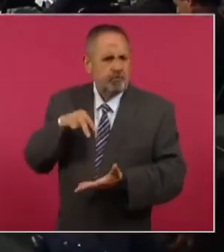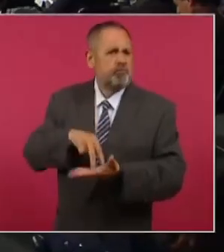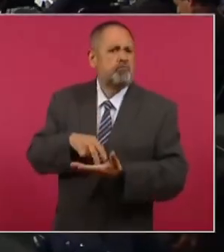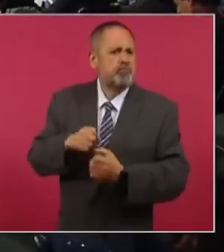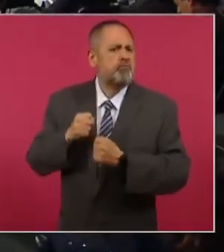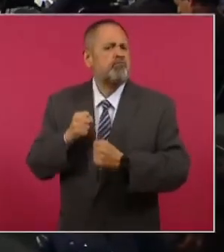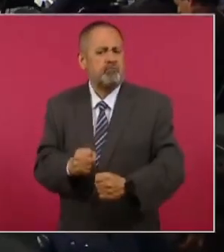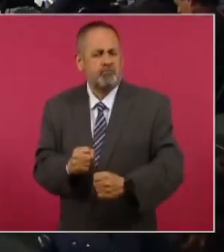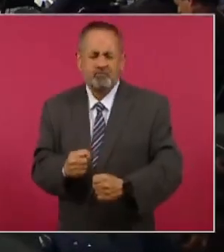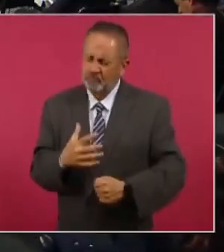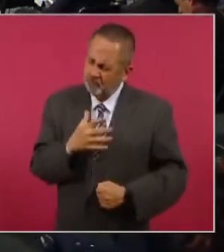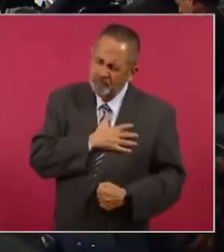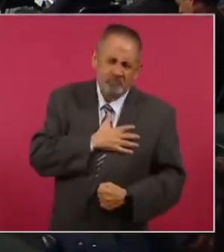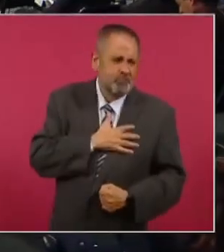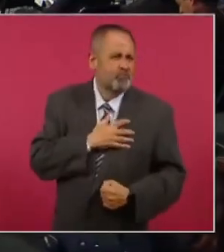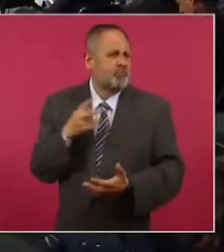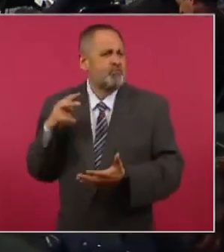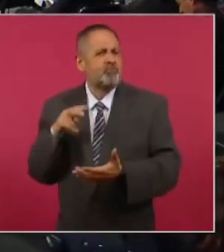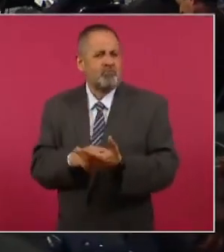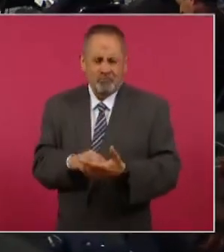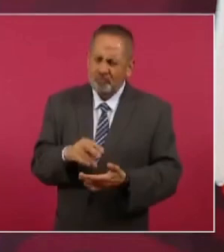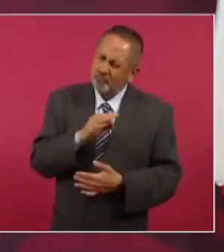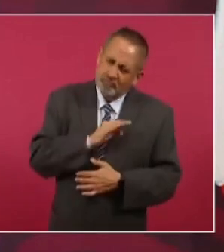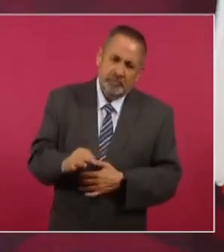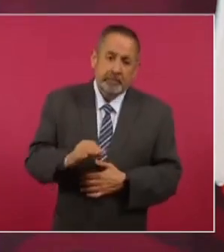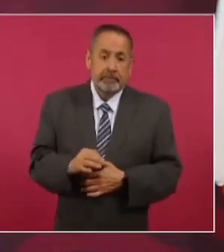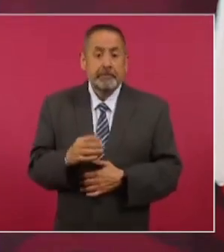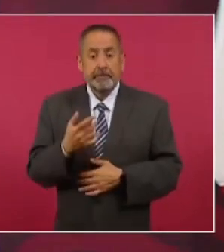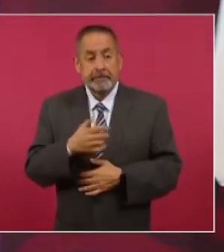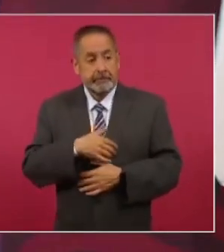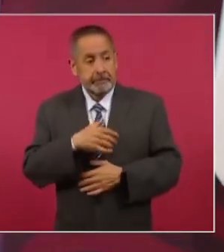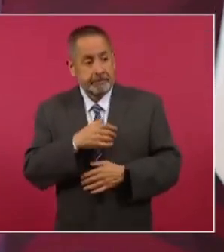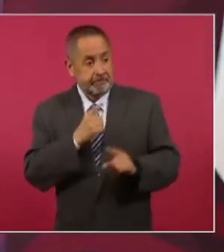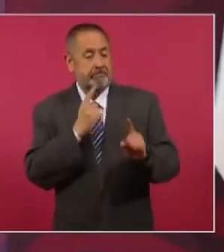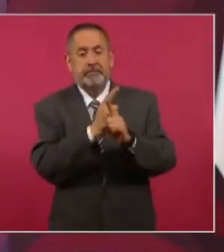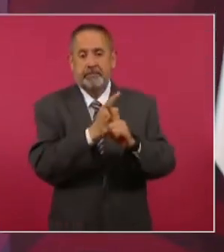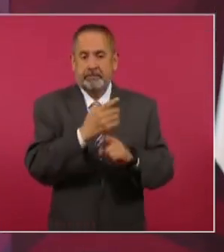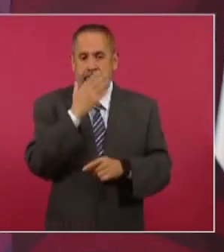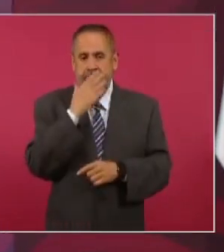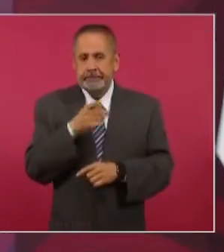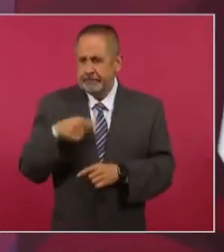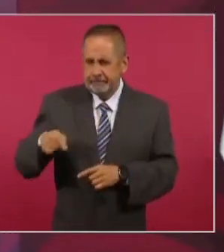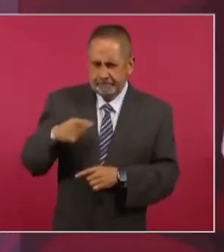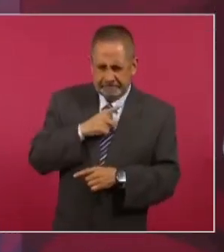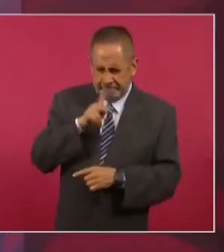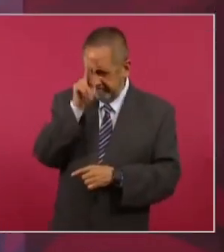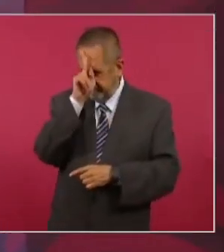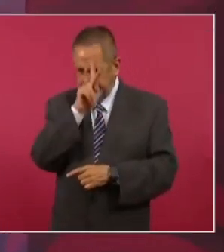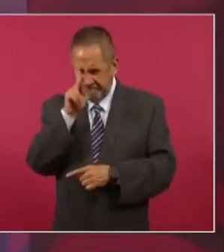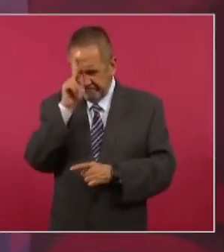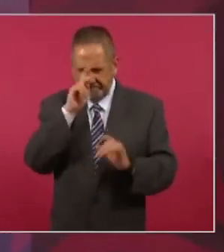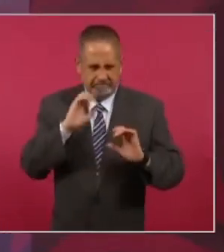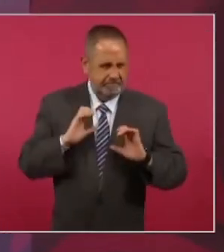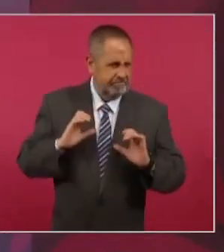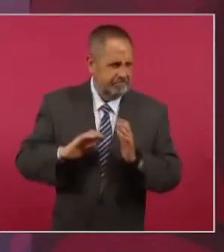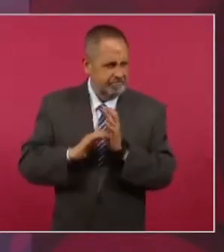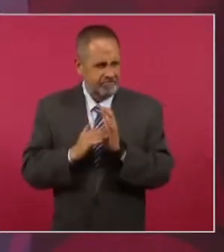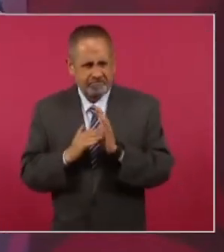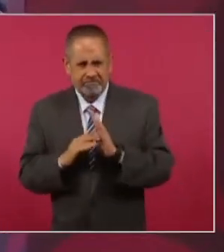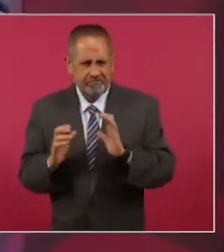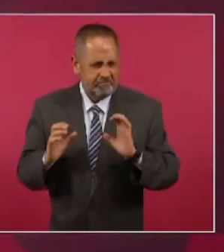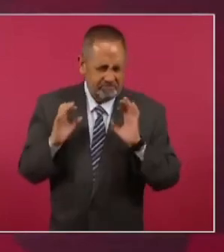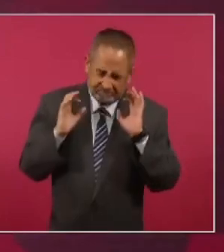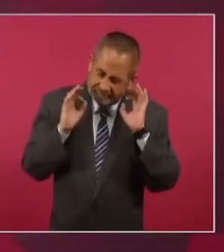pasión y serenidad y nada de que